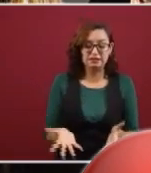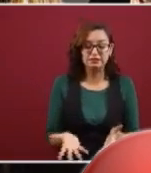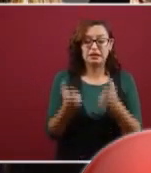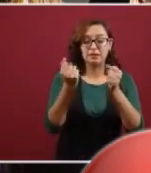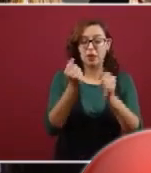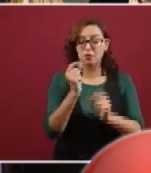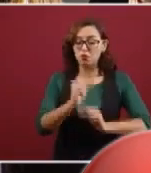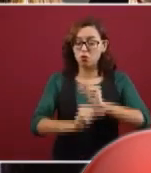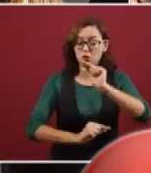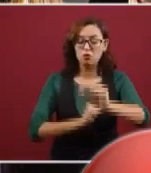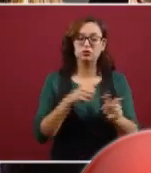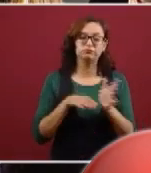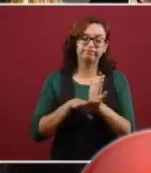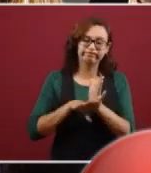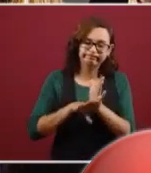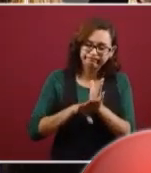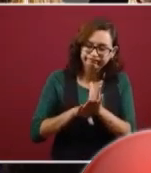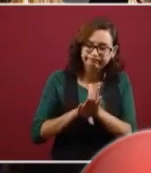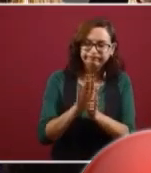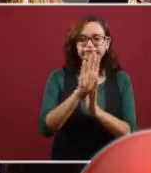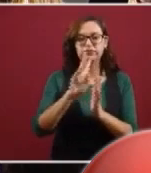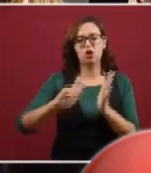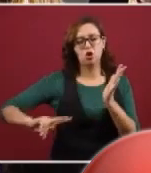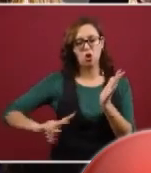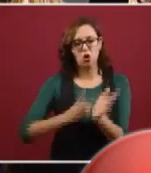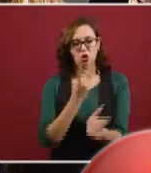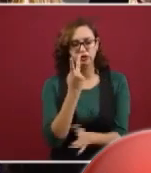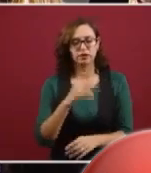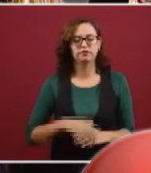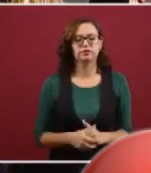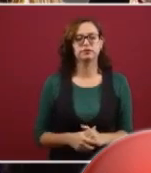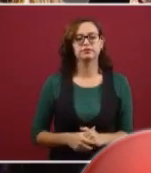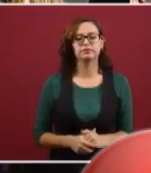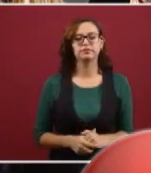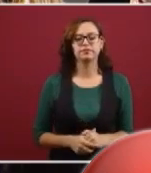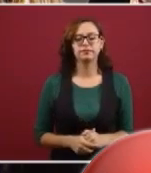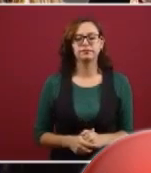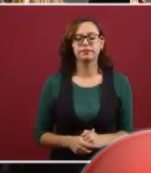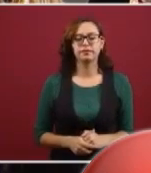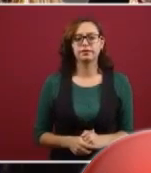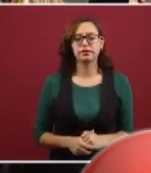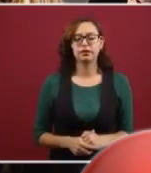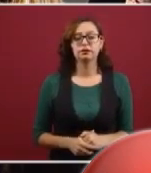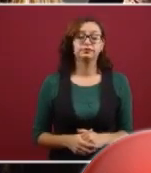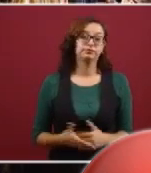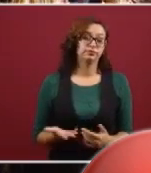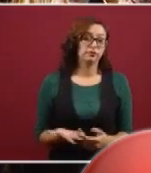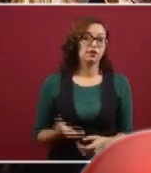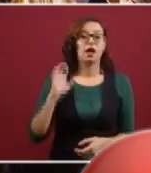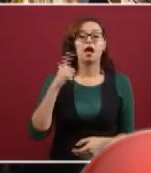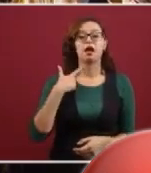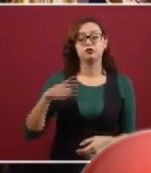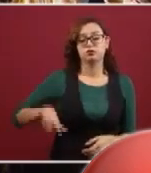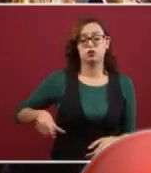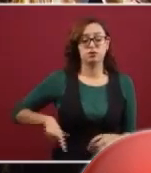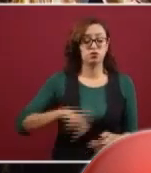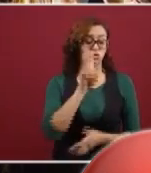repunte. Cabe señalar que en el periodo 2011-2018